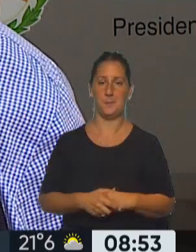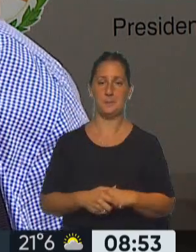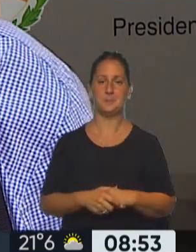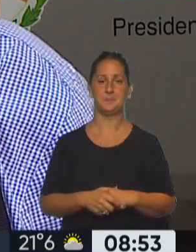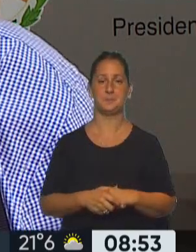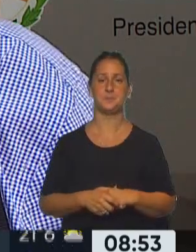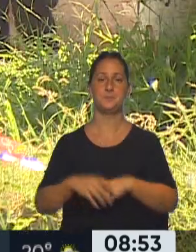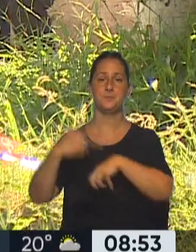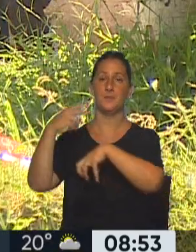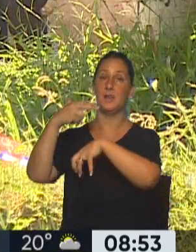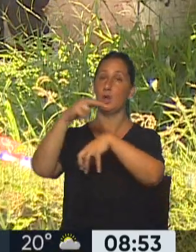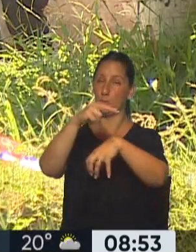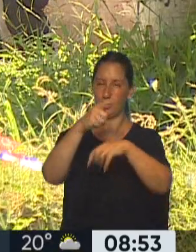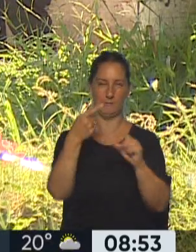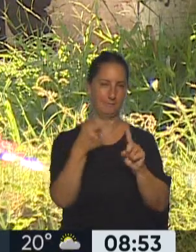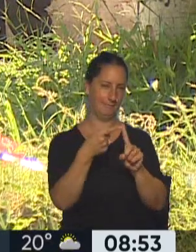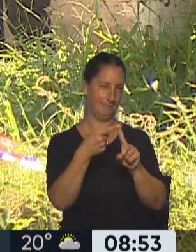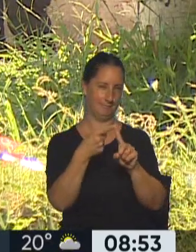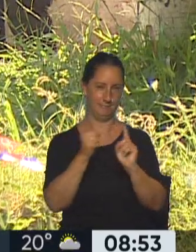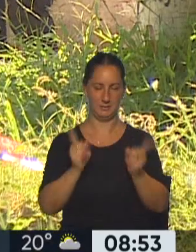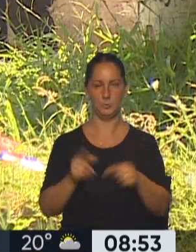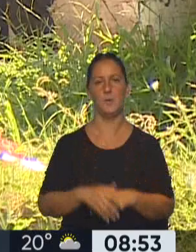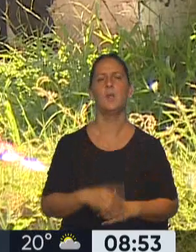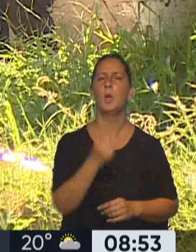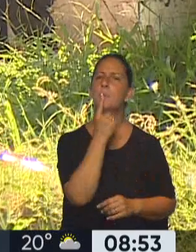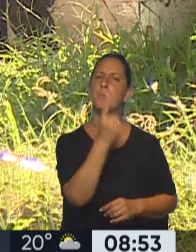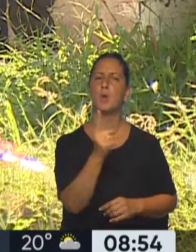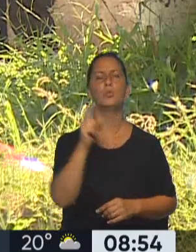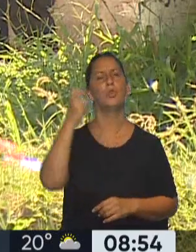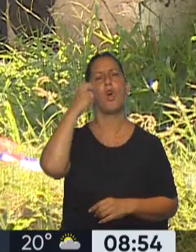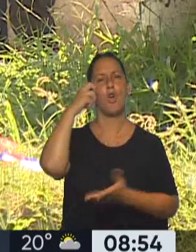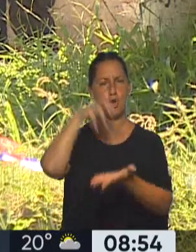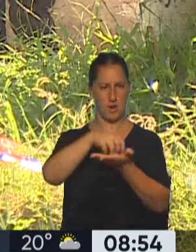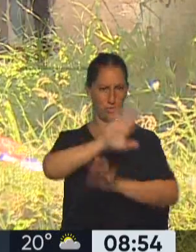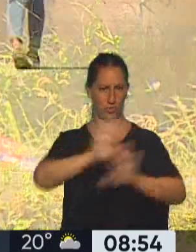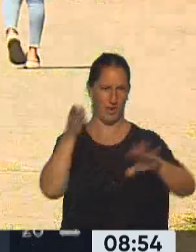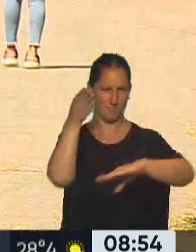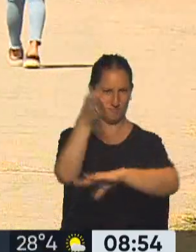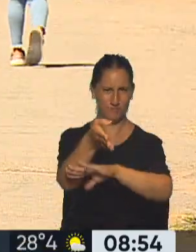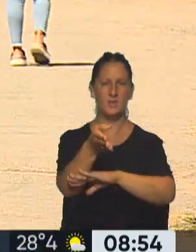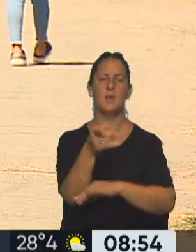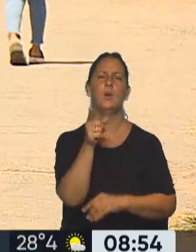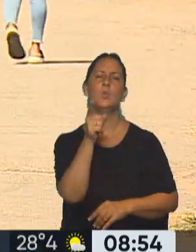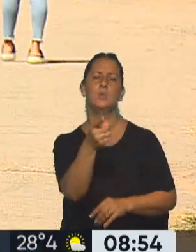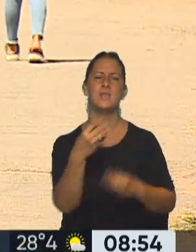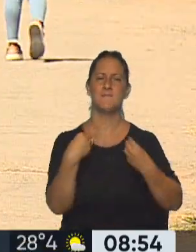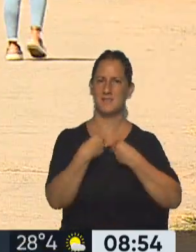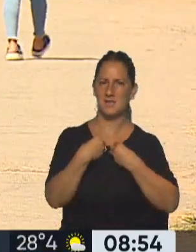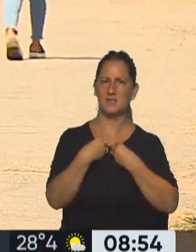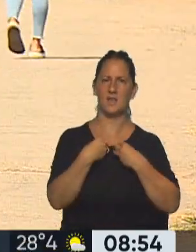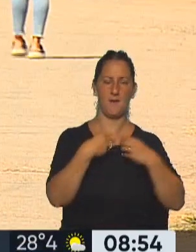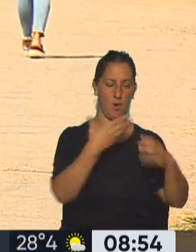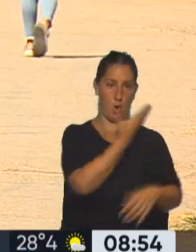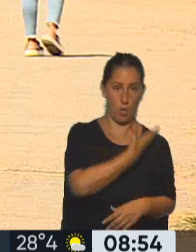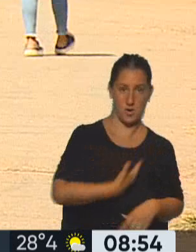el helicóptero es algo más de eso también. Ministro, después de su paso por el Congreso Nacional, ¿le quedó la sensación que oficialismo y oposición